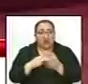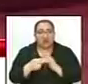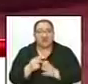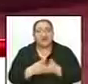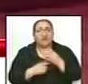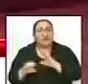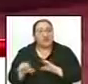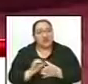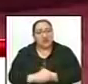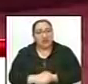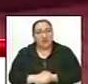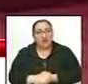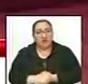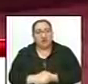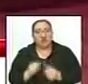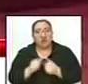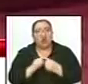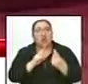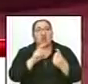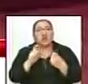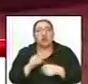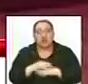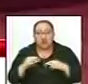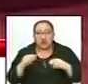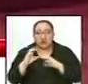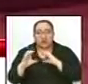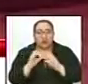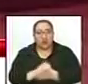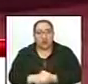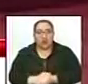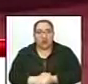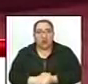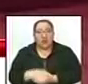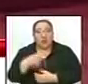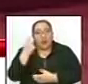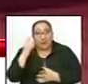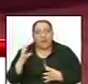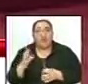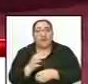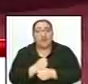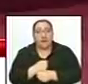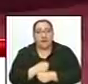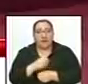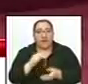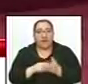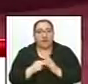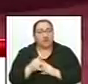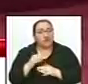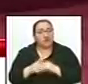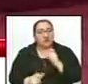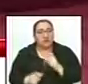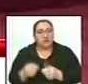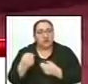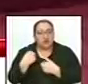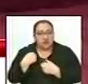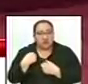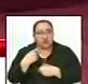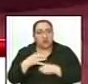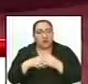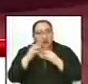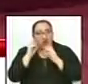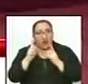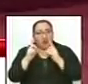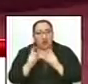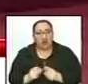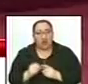que genera, vía las encuestas y vía los medios de comunicación, para tomar una decisión, lo responsable, lo